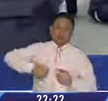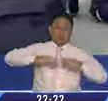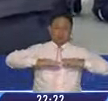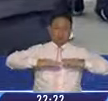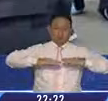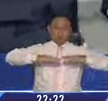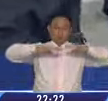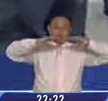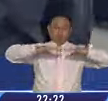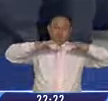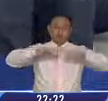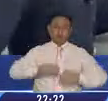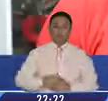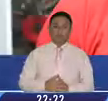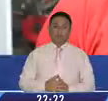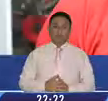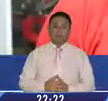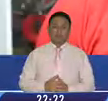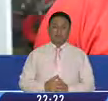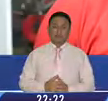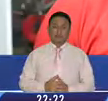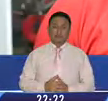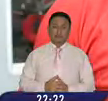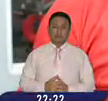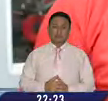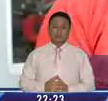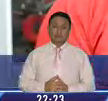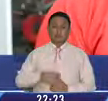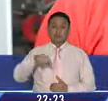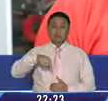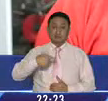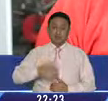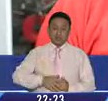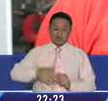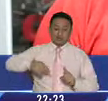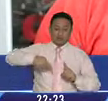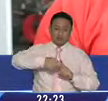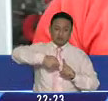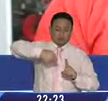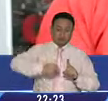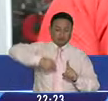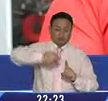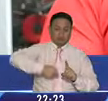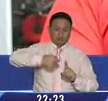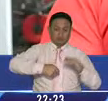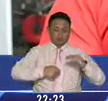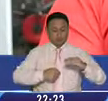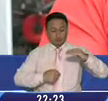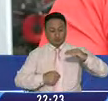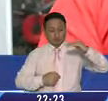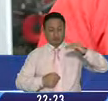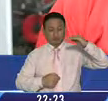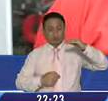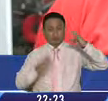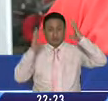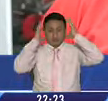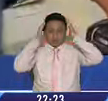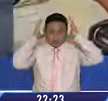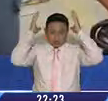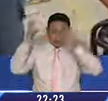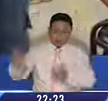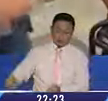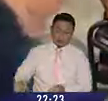mecánica para levantar el carro. Se procedió a montar una gata para poder liberar el casco y poder extraer a la